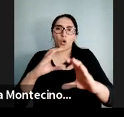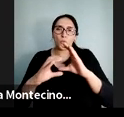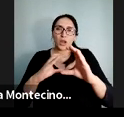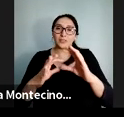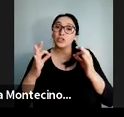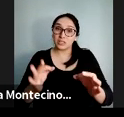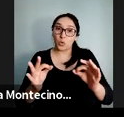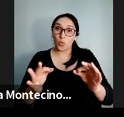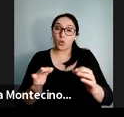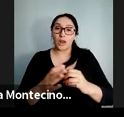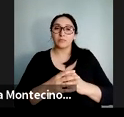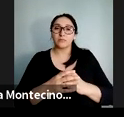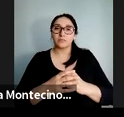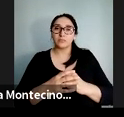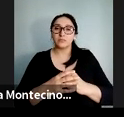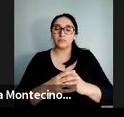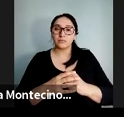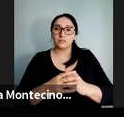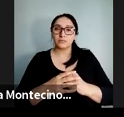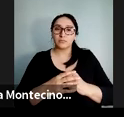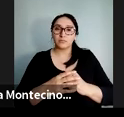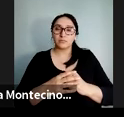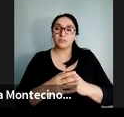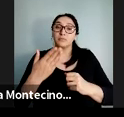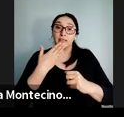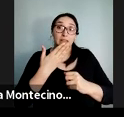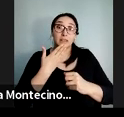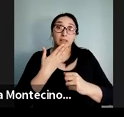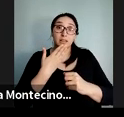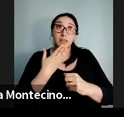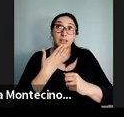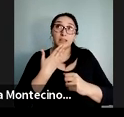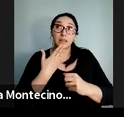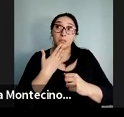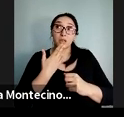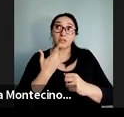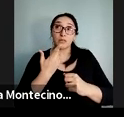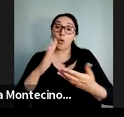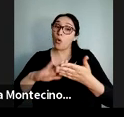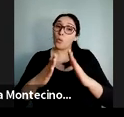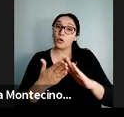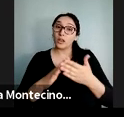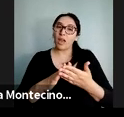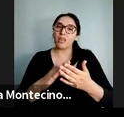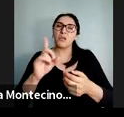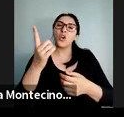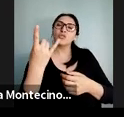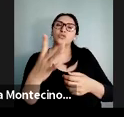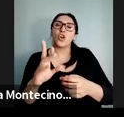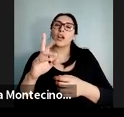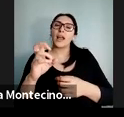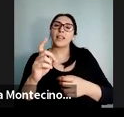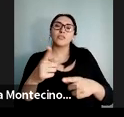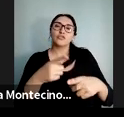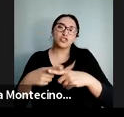y cifrada. Eh, También para poder accionar comunidades en espacios que no sean solo redes sociales, otros canales